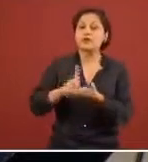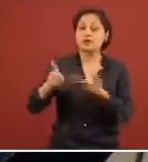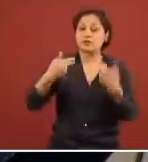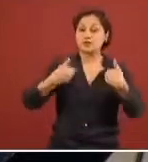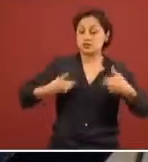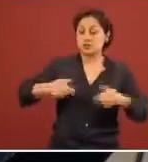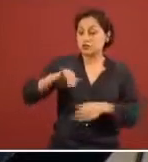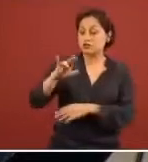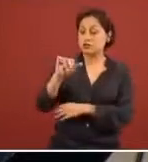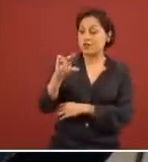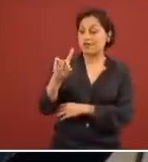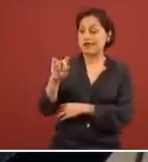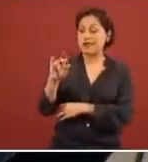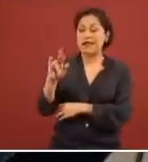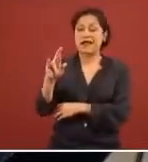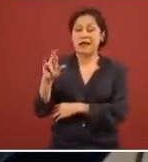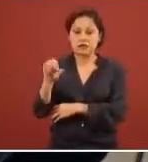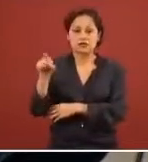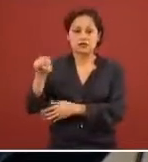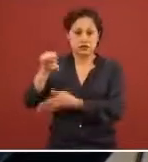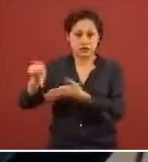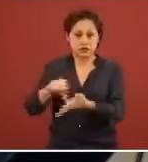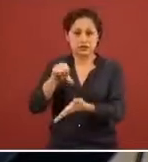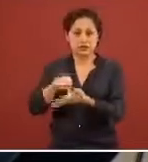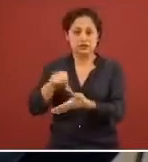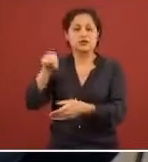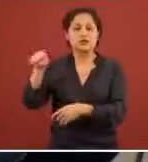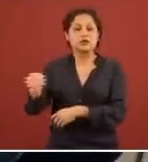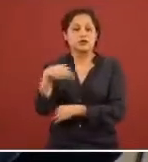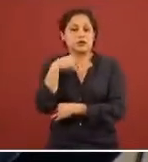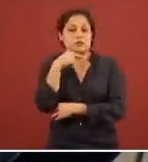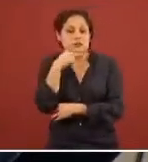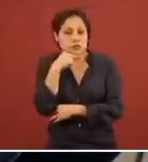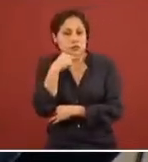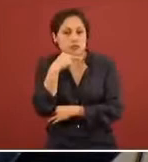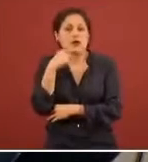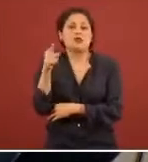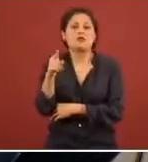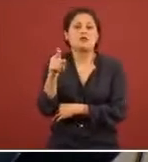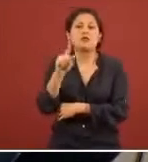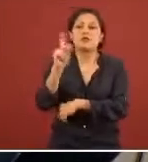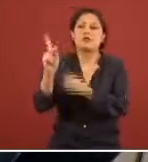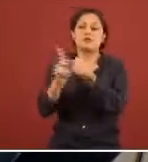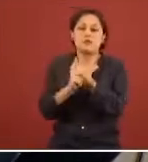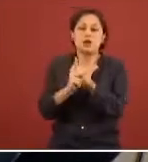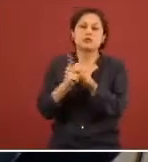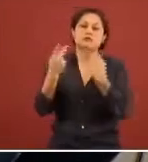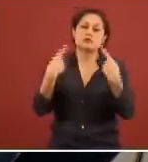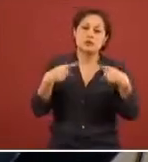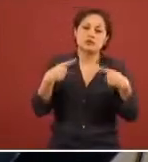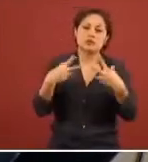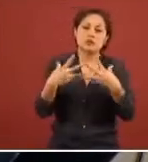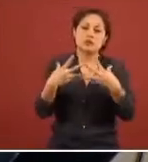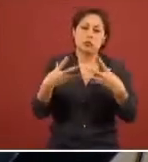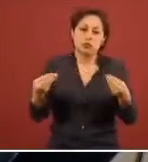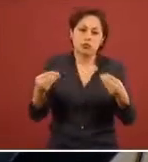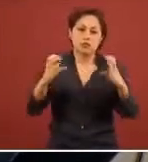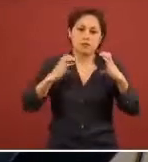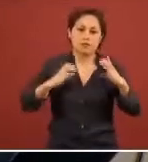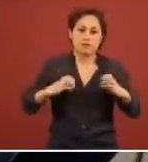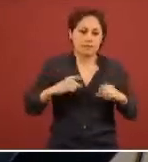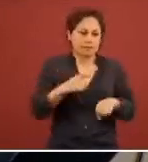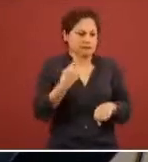Juan de Larios emitió una preocupación en un país en el cual hay 60.000 desaparecidos y 30.000 personas, cadáveres no